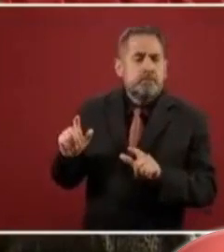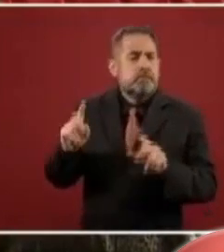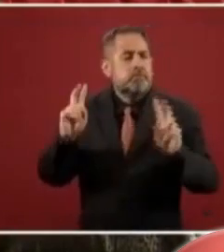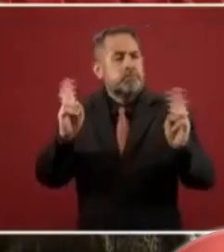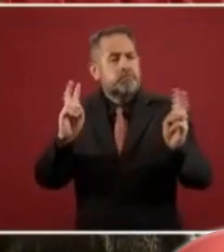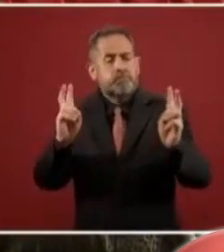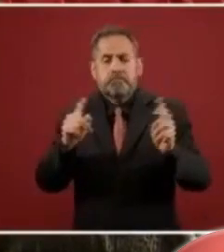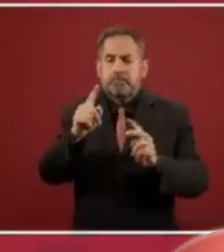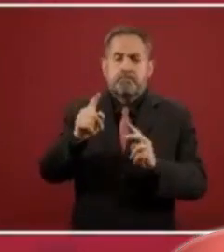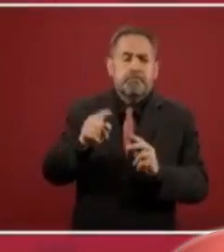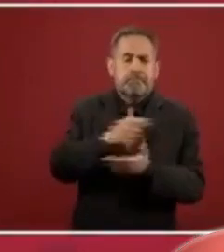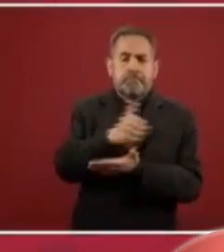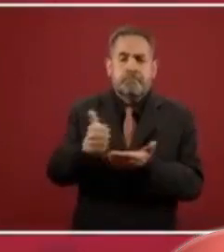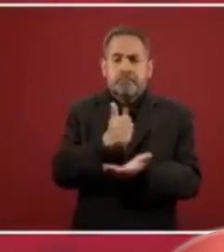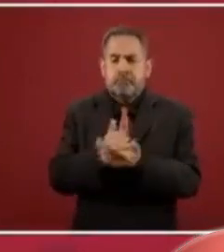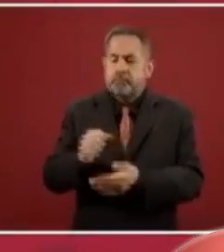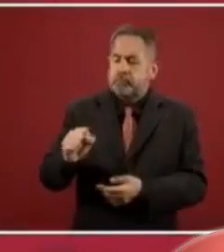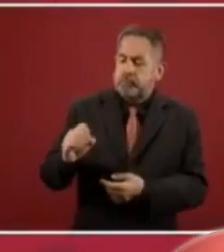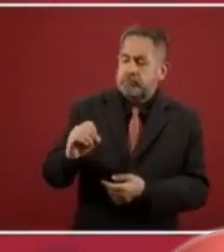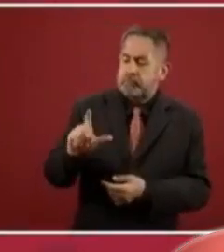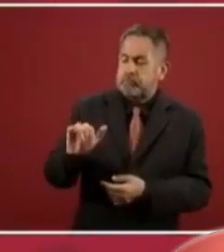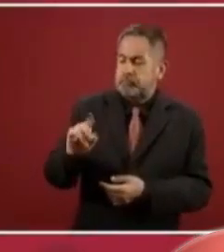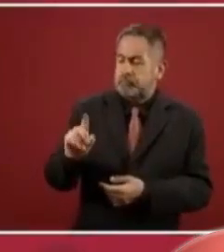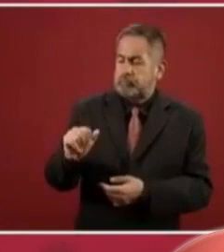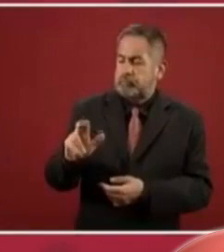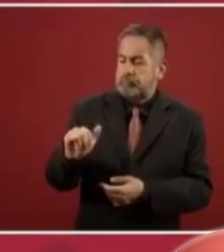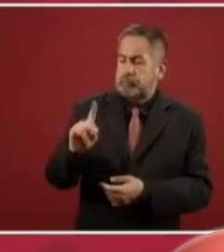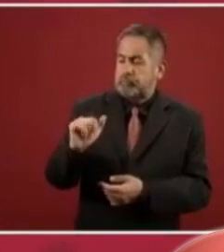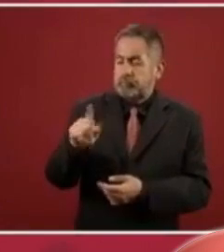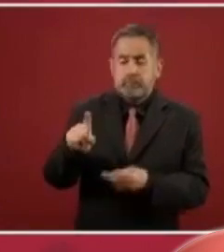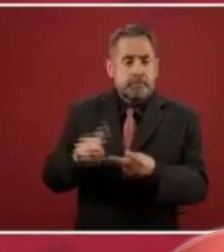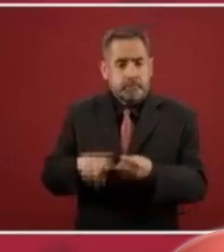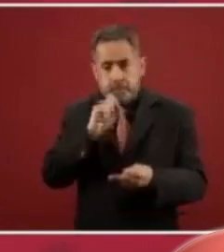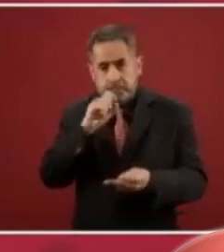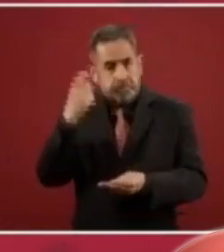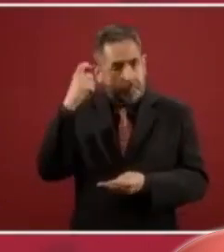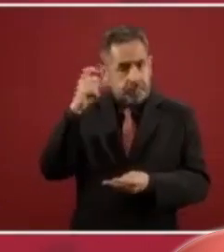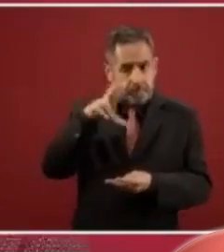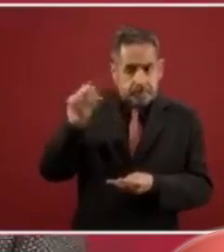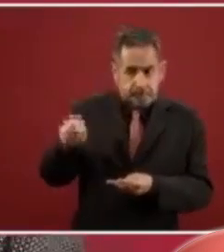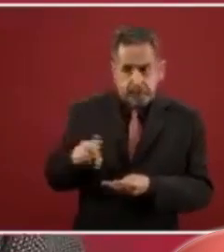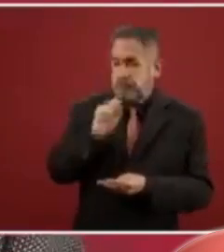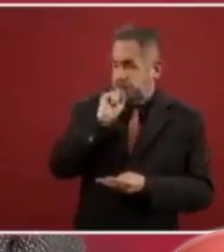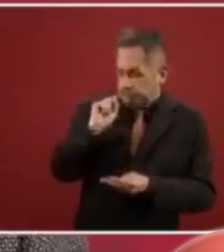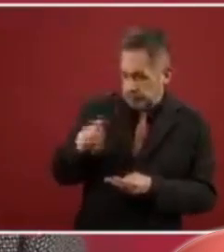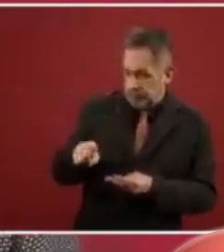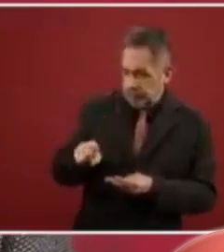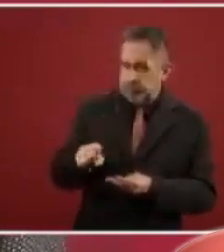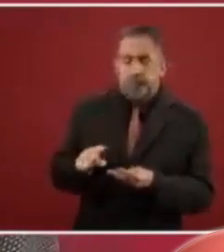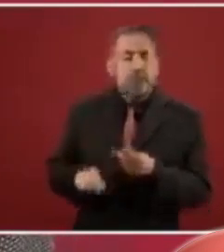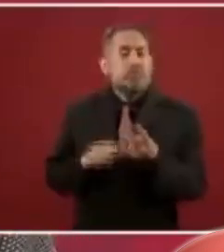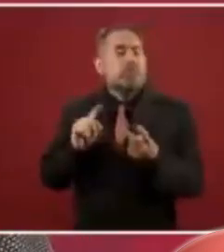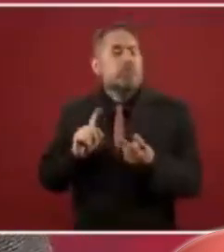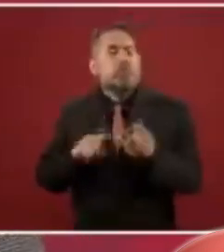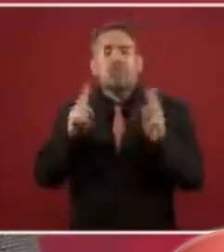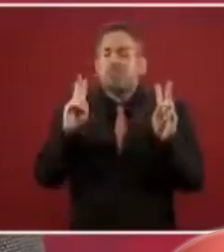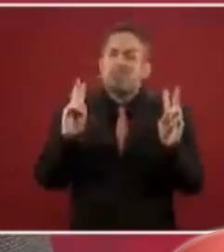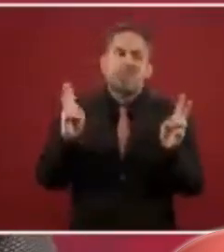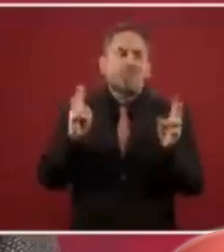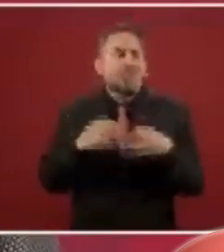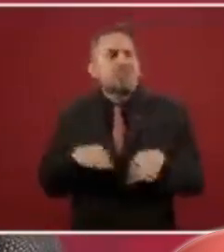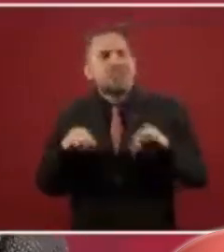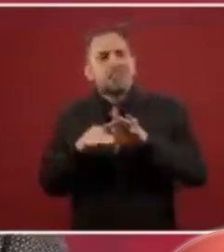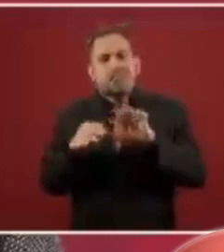una de las ciudades que estamos haciendo la intervención en Quintana Roo, y al mismo tiempo un tema fundamental y que hemos